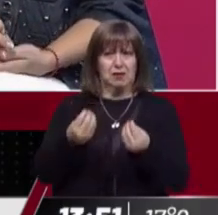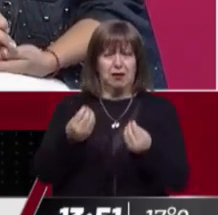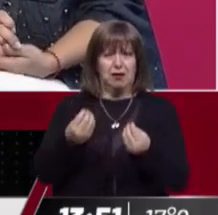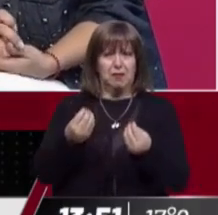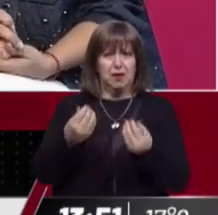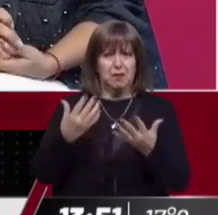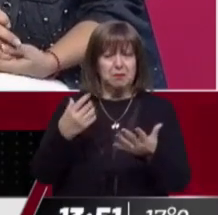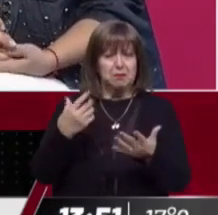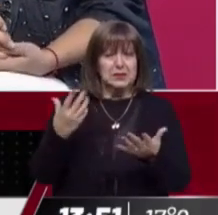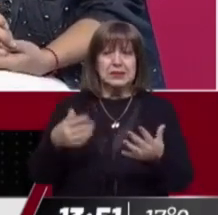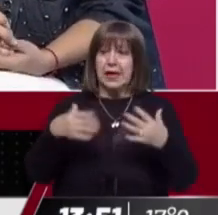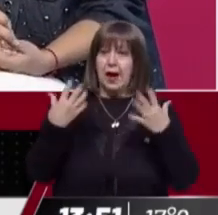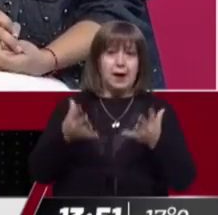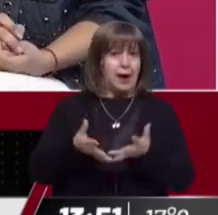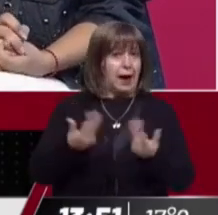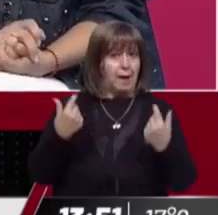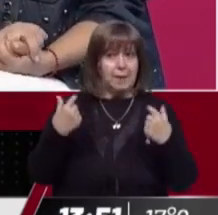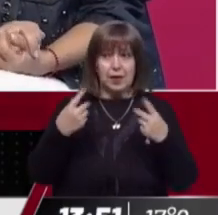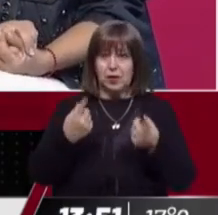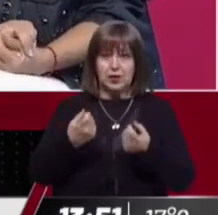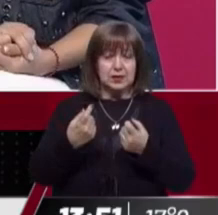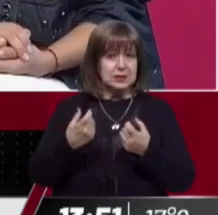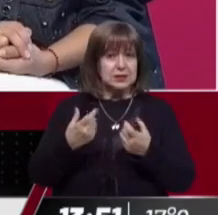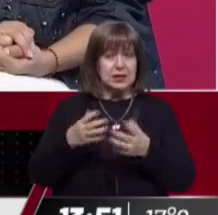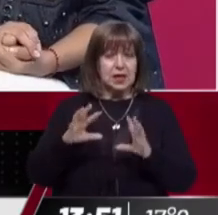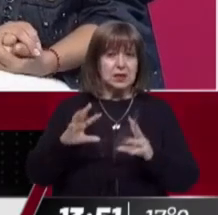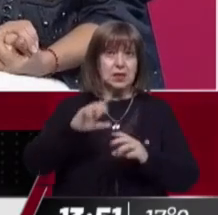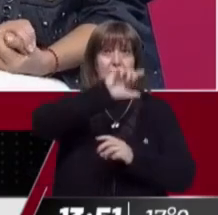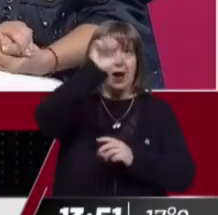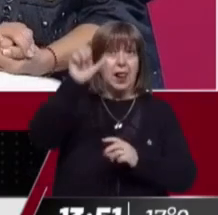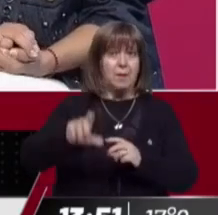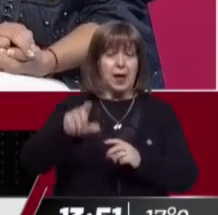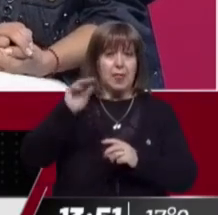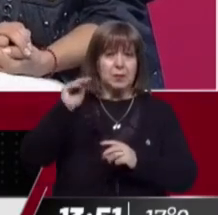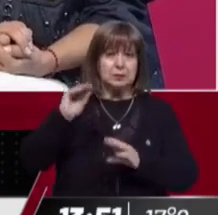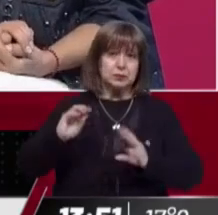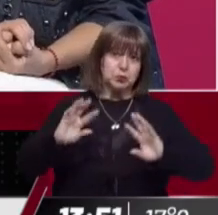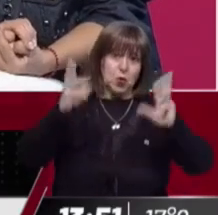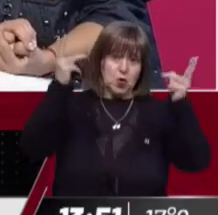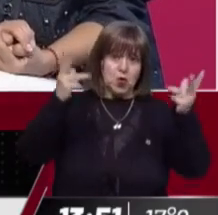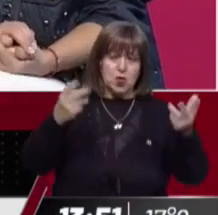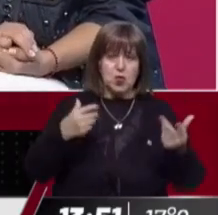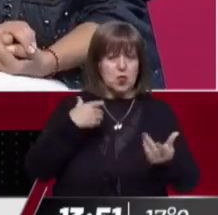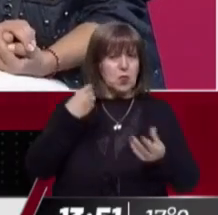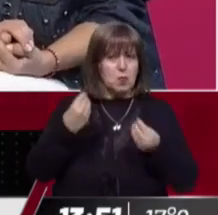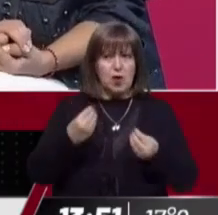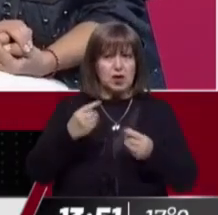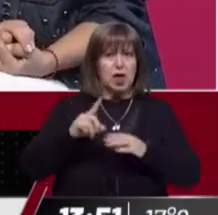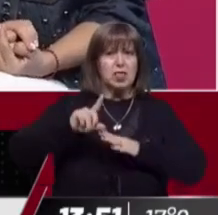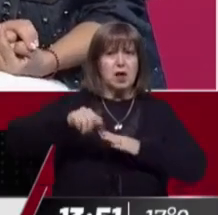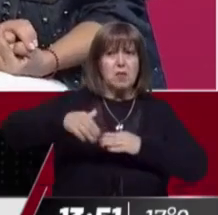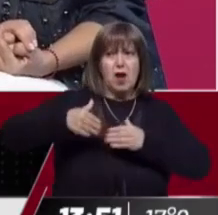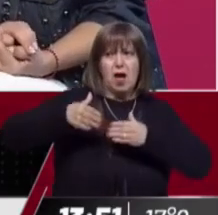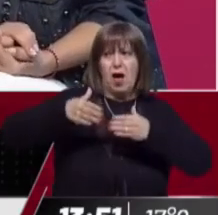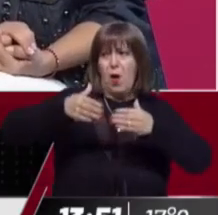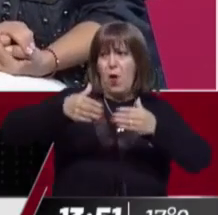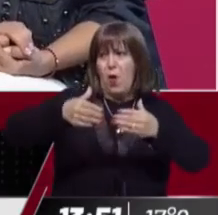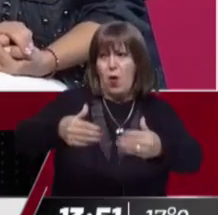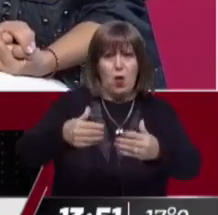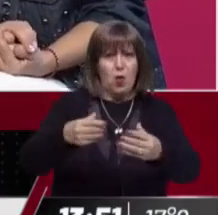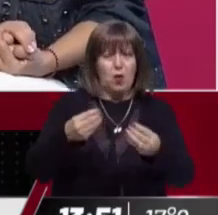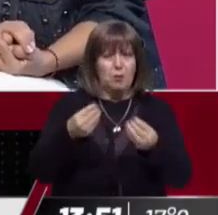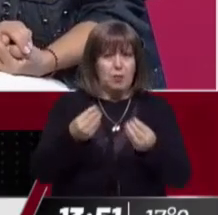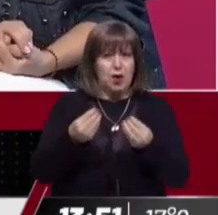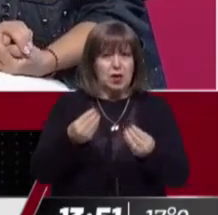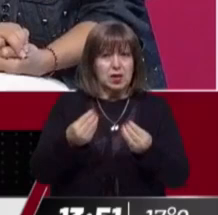de la gente. Habrá que acelerar un poco los procesos. Hay mucho malestar en La Paz con este tema. ¿Algo ha fallado en el medio o no? Es lo que hablábamos, Noel.